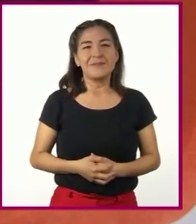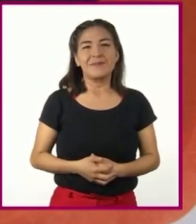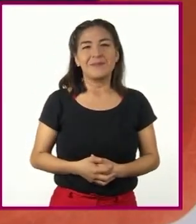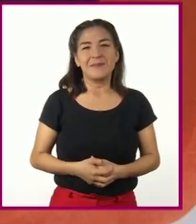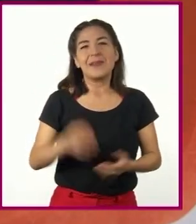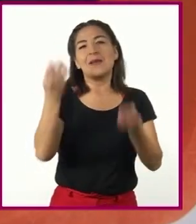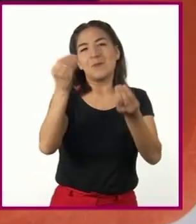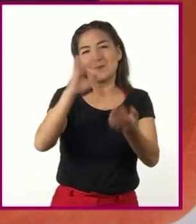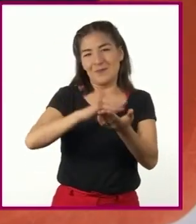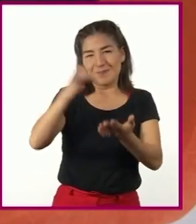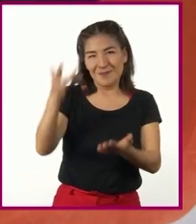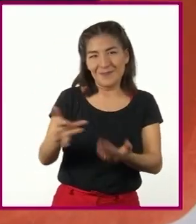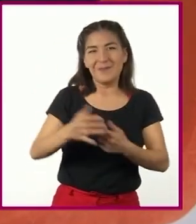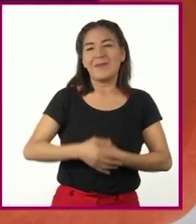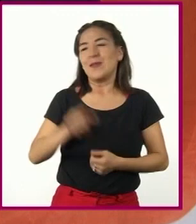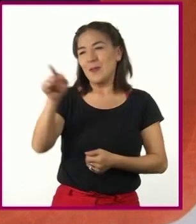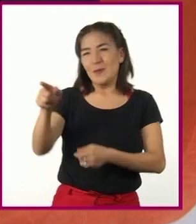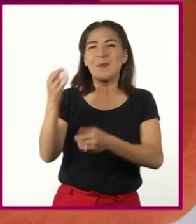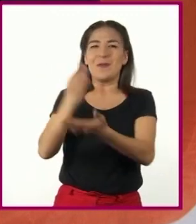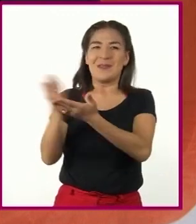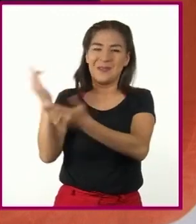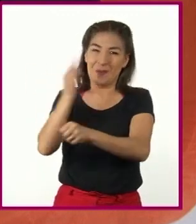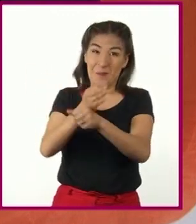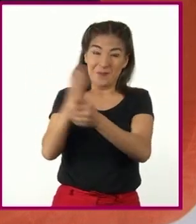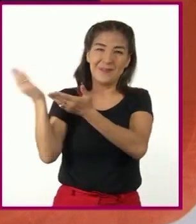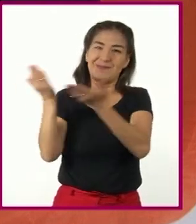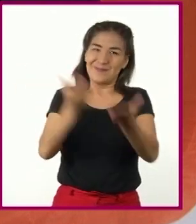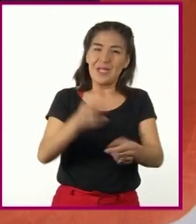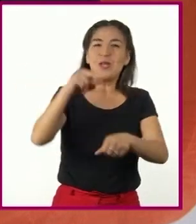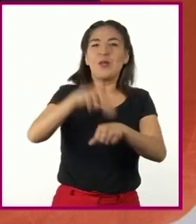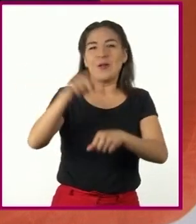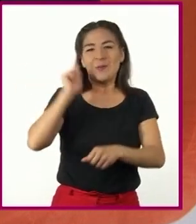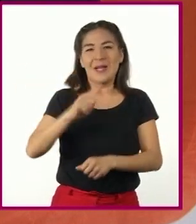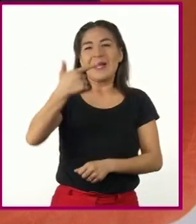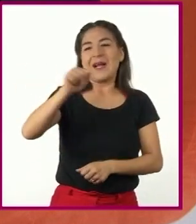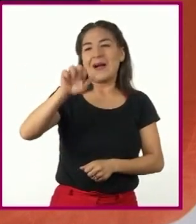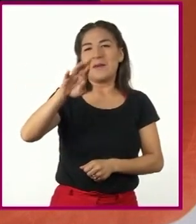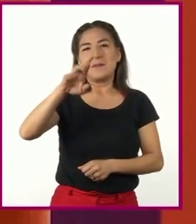le agradezco nuevamente su presencia, doctora Gabriela Añorbe